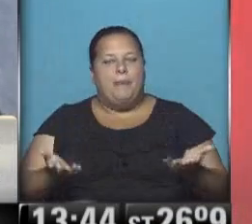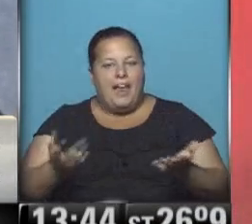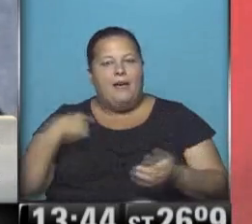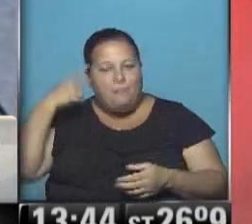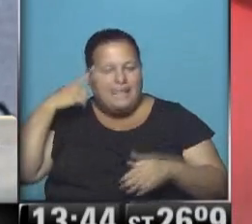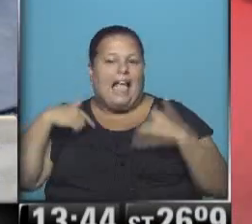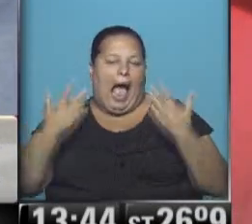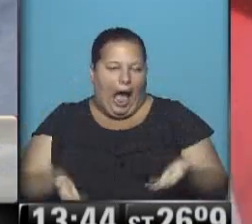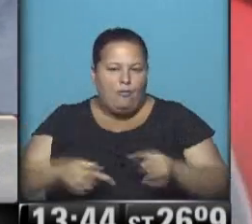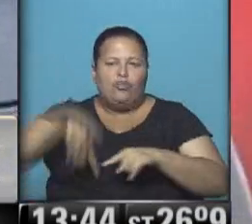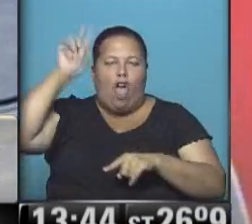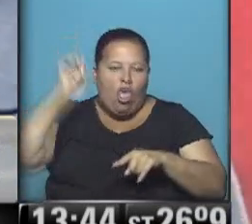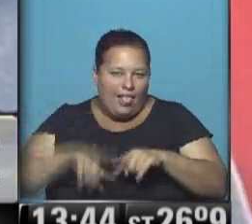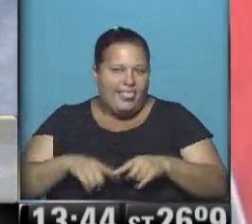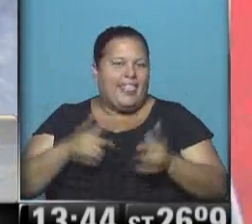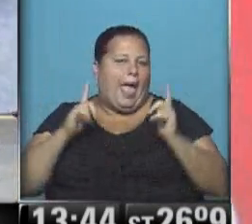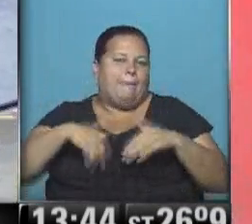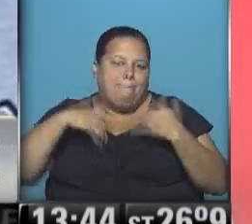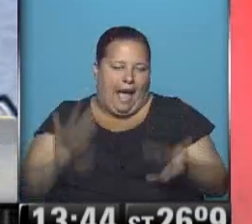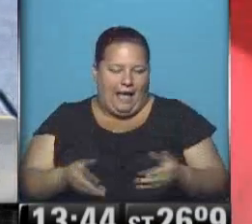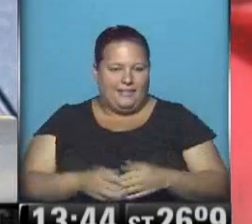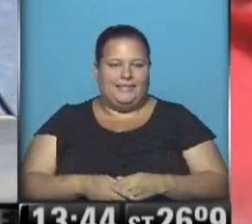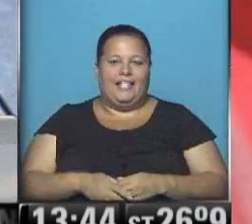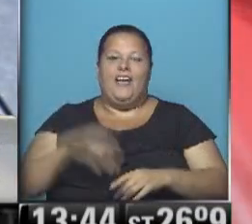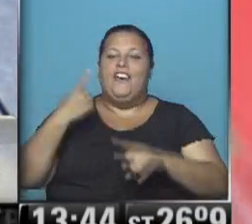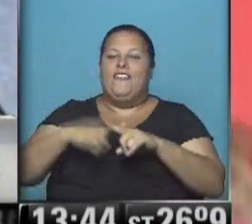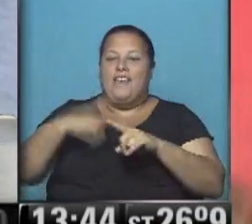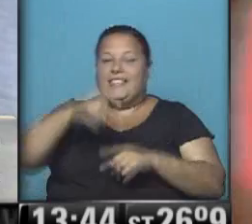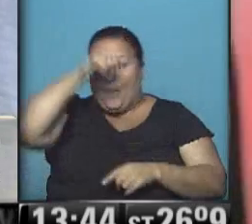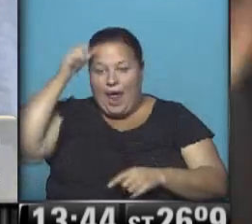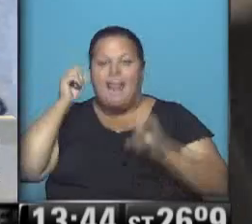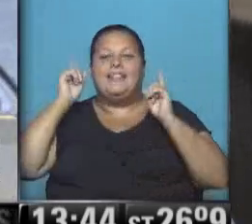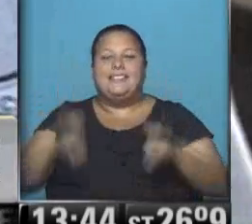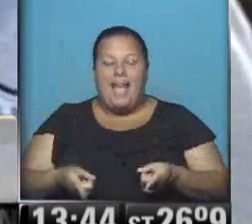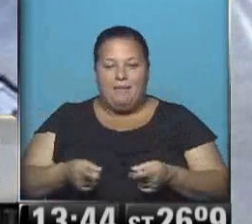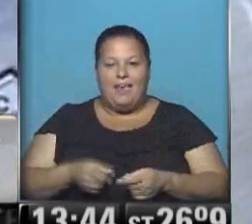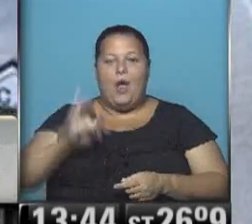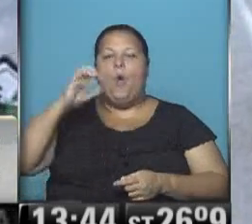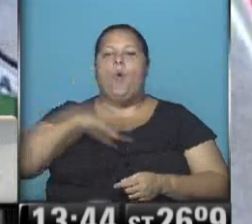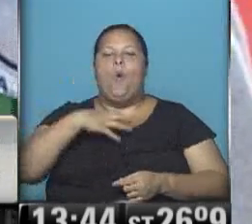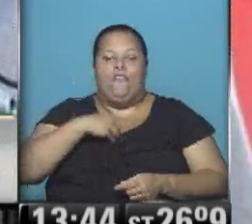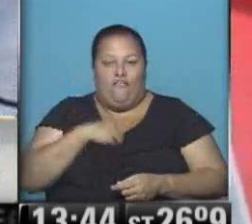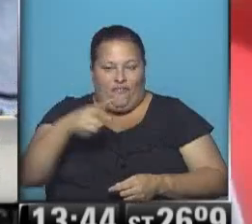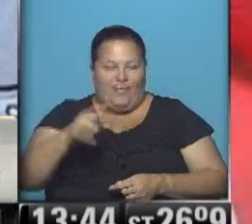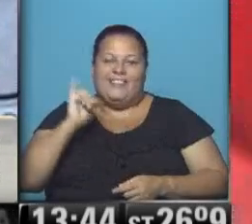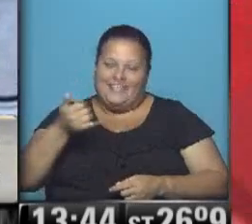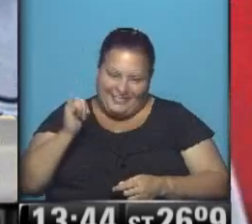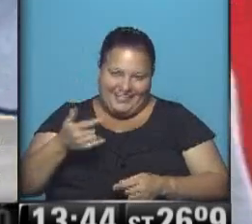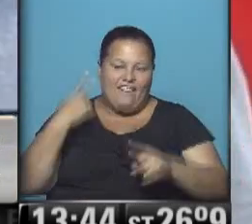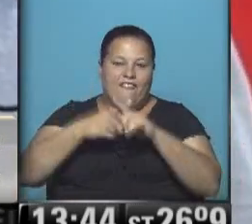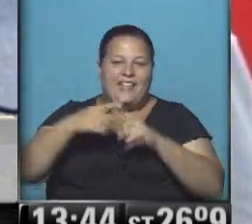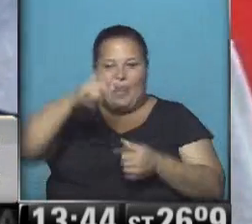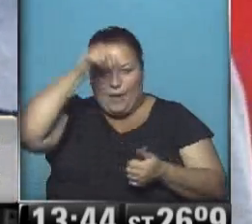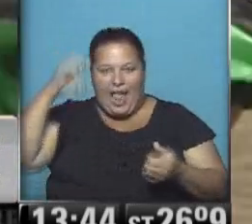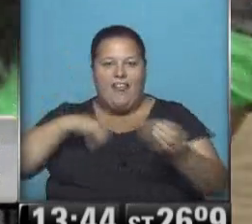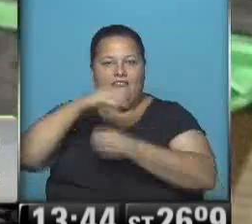idea es aprovechar el día entero lo más que se pueda. Festejando el verano y también el Club de los Amores, ¿no? Así es, festejando el verano